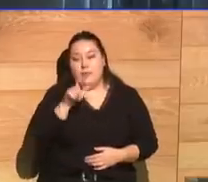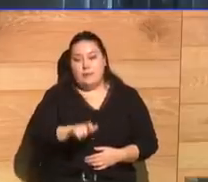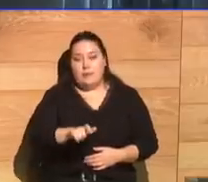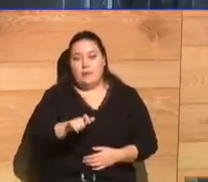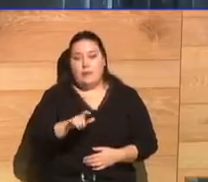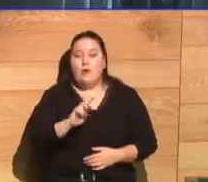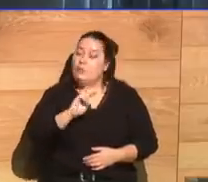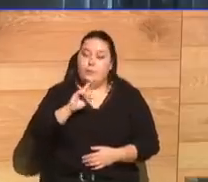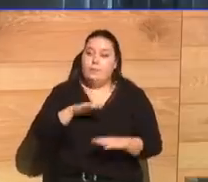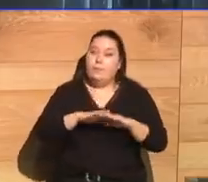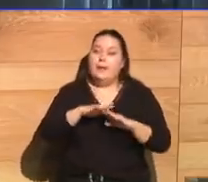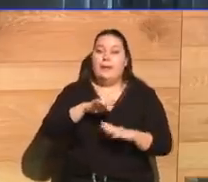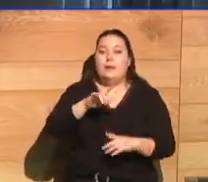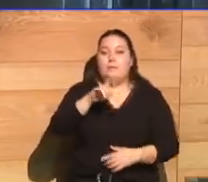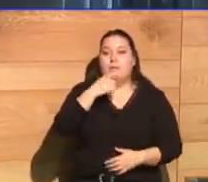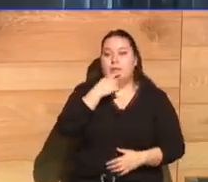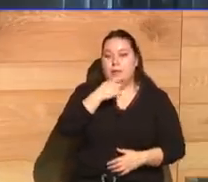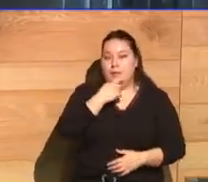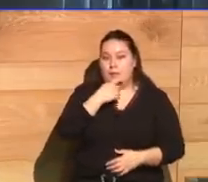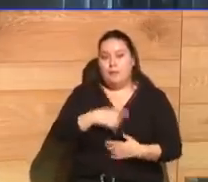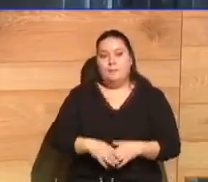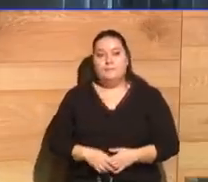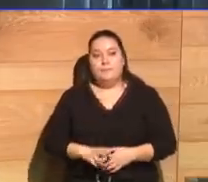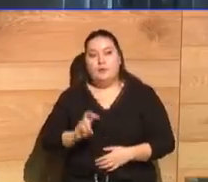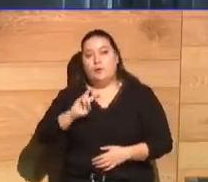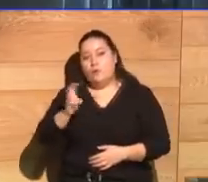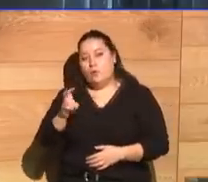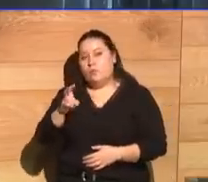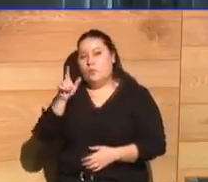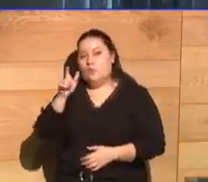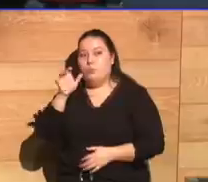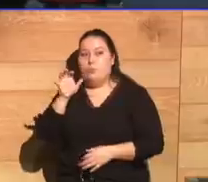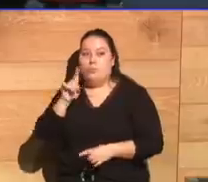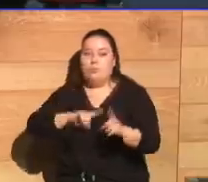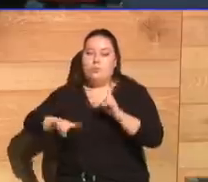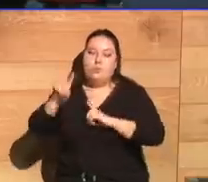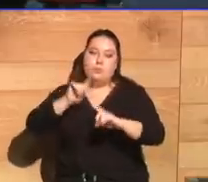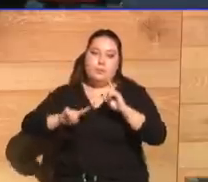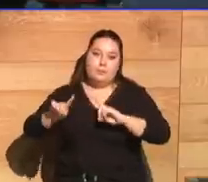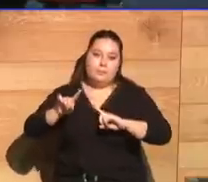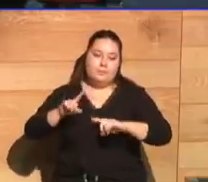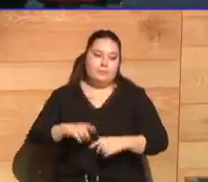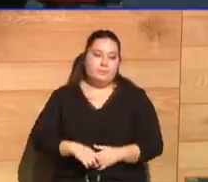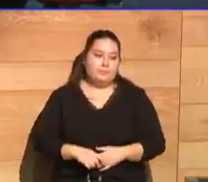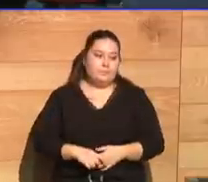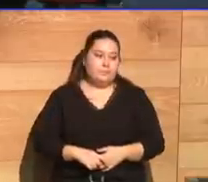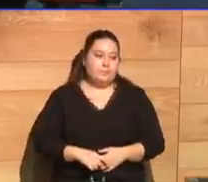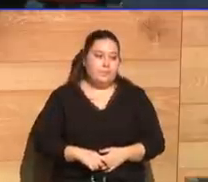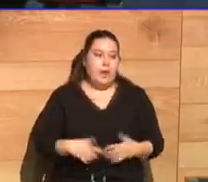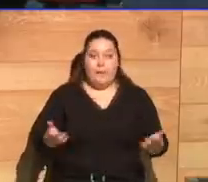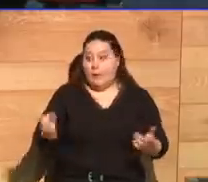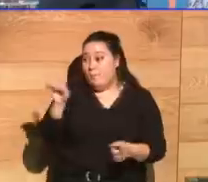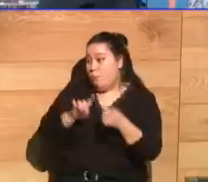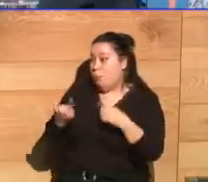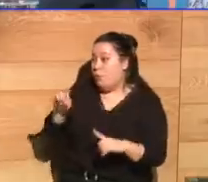en Inglaterra. Eso es. Y Marlon Brando tenía un problema fiscal en... No, fiscal no. En Italia. Rodrigo, ¿cómo fueron el